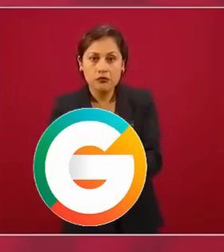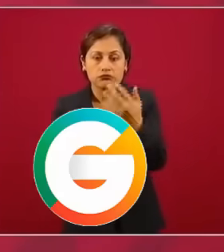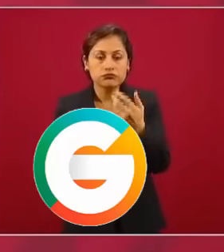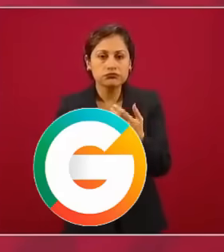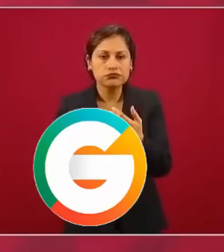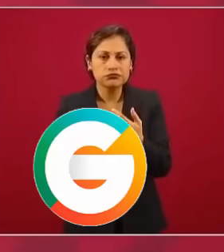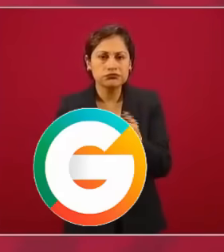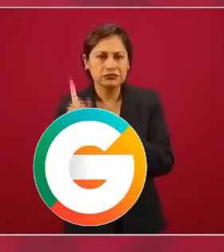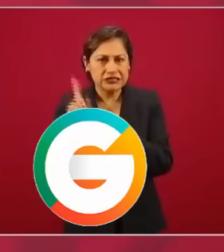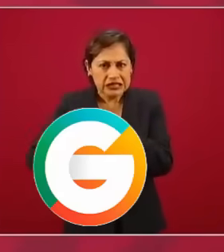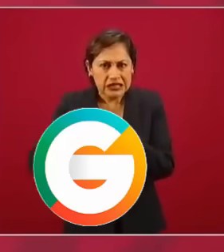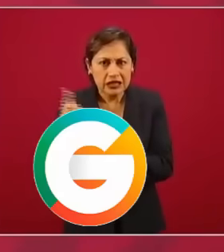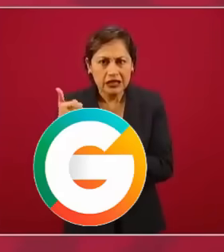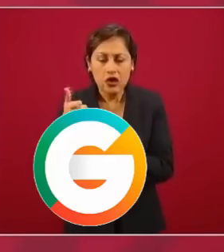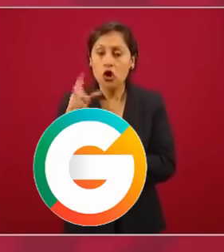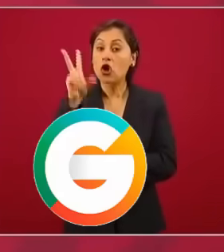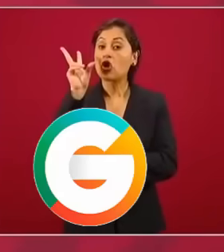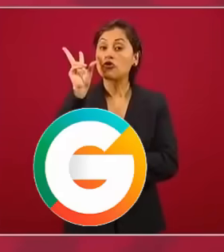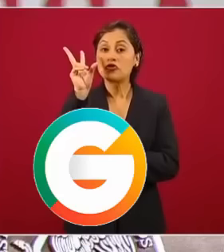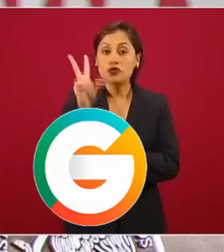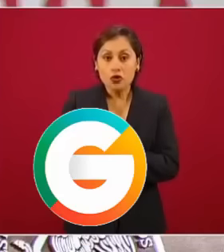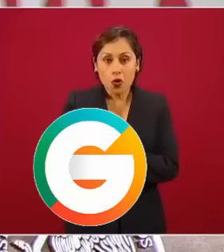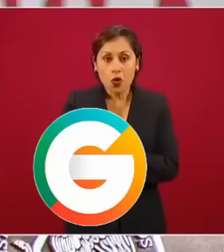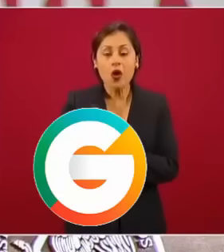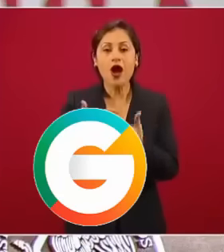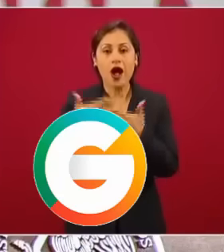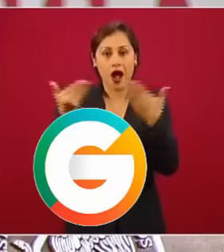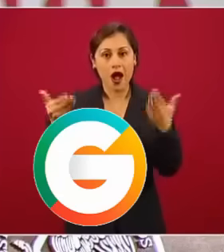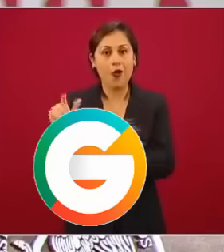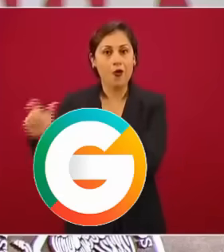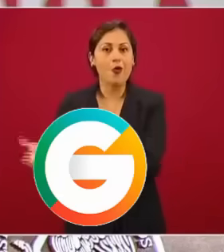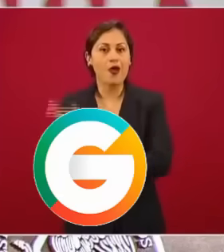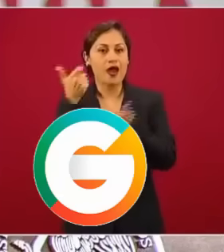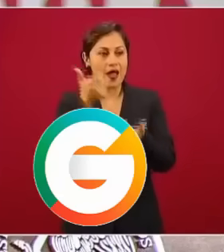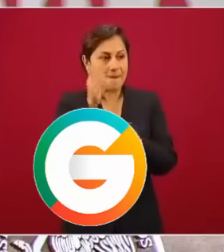Van a recibir muchísimo más, están recibiendo mucho más.